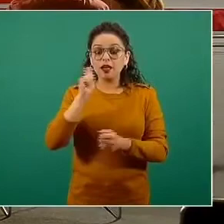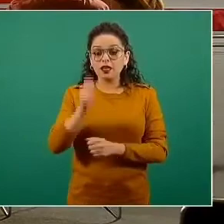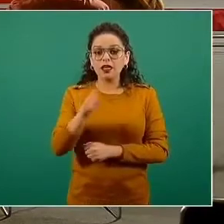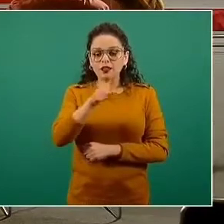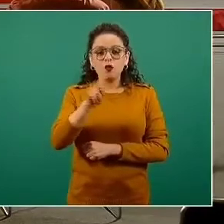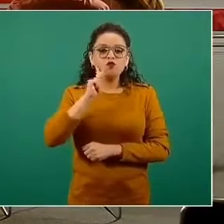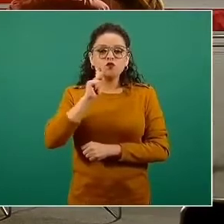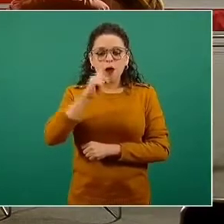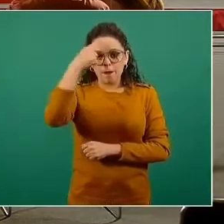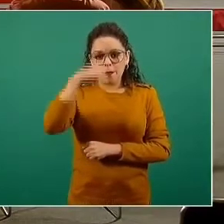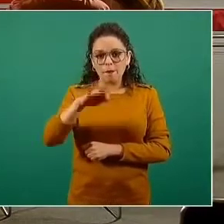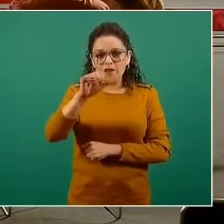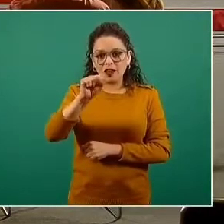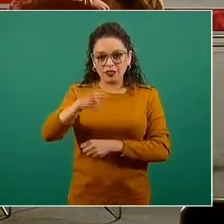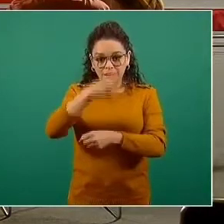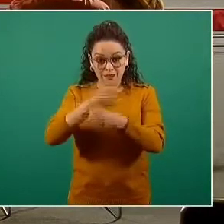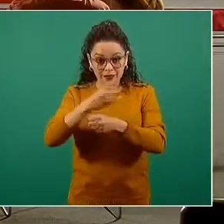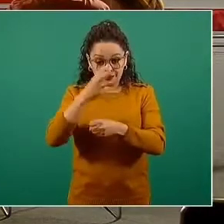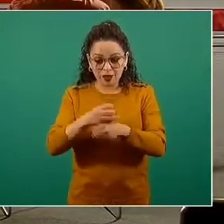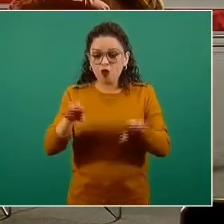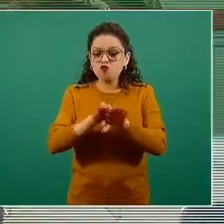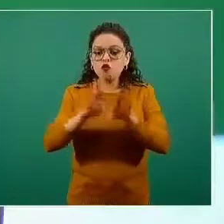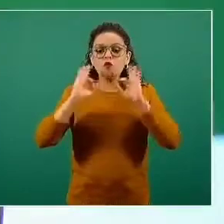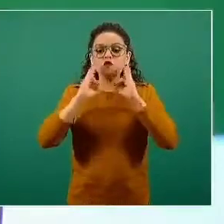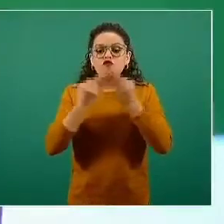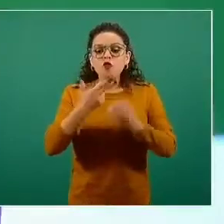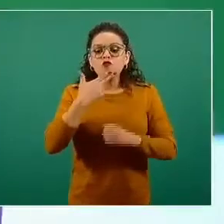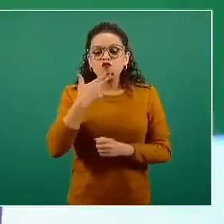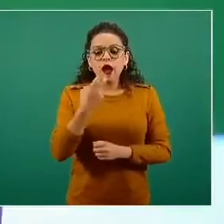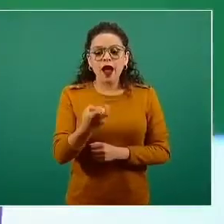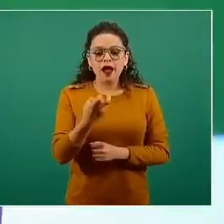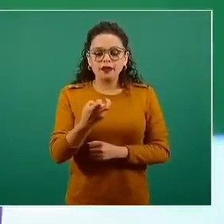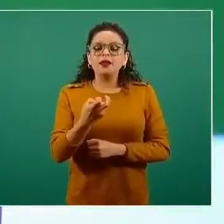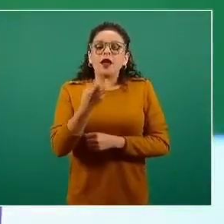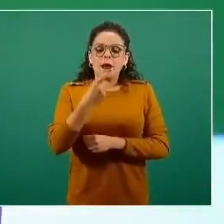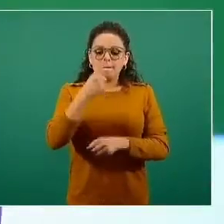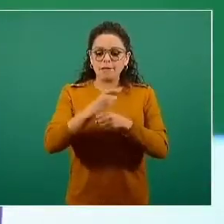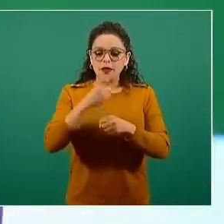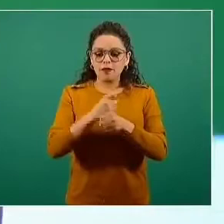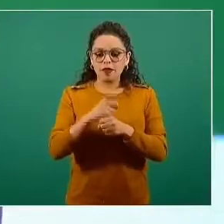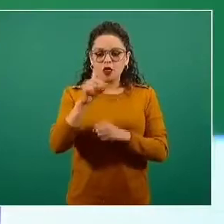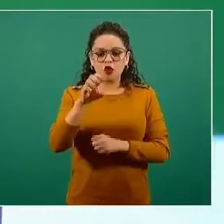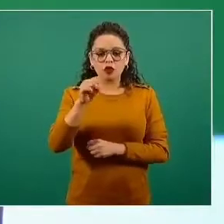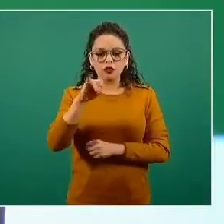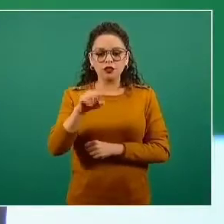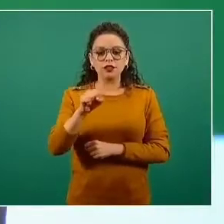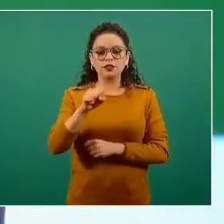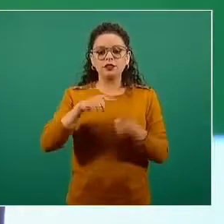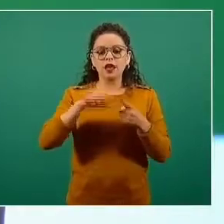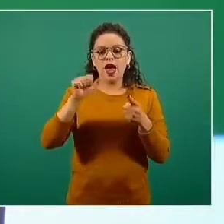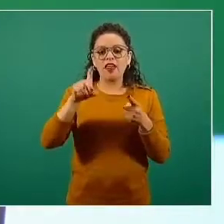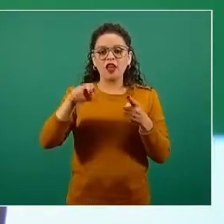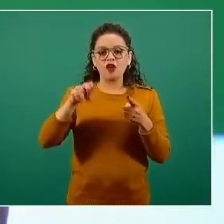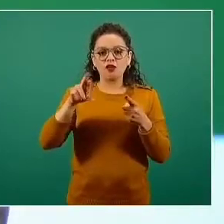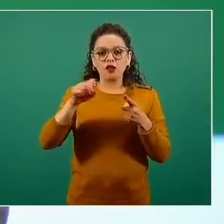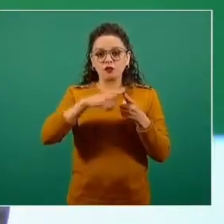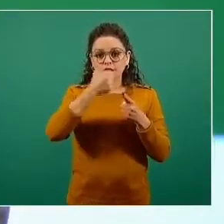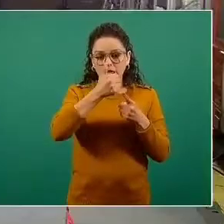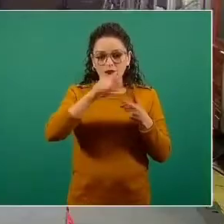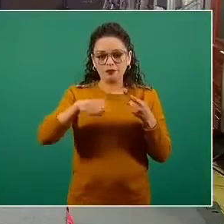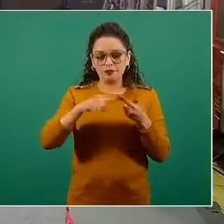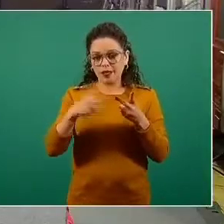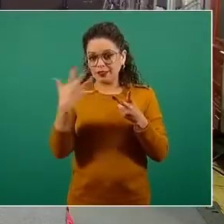3, y la forma en que se utiliza Sputnik es primera dosis adenovirus 26, segunda dosis adenovirus